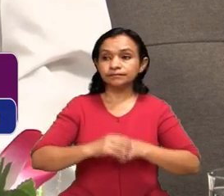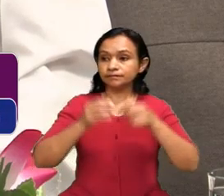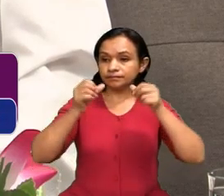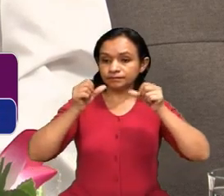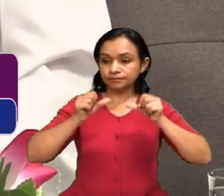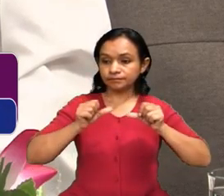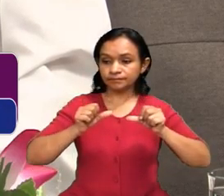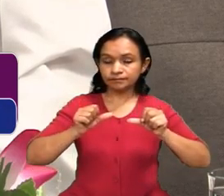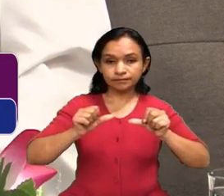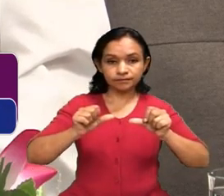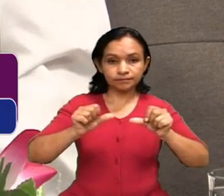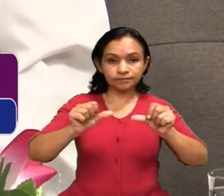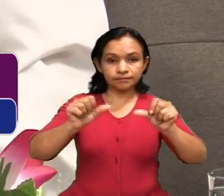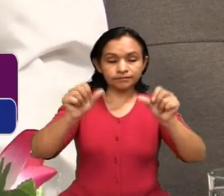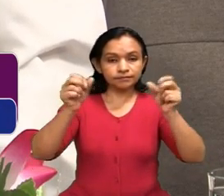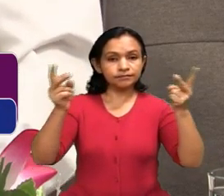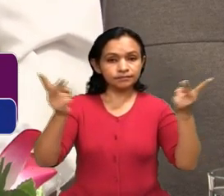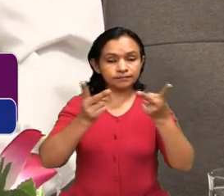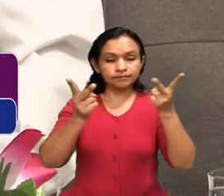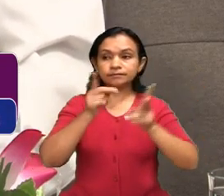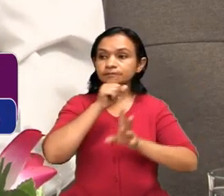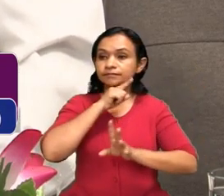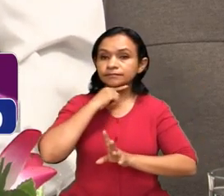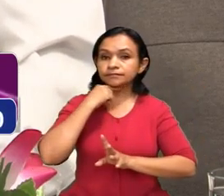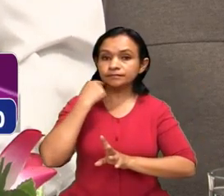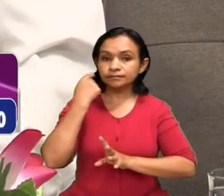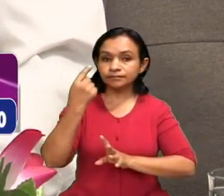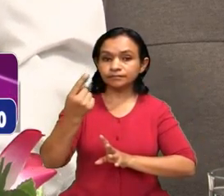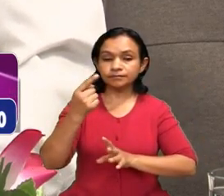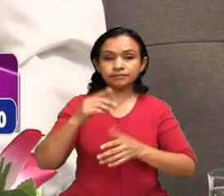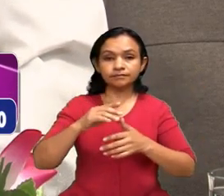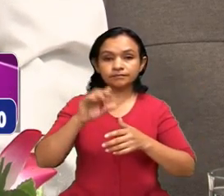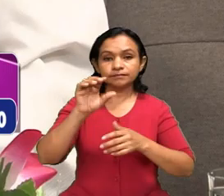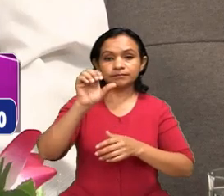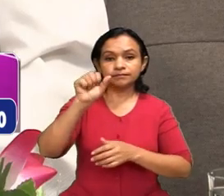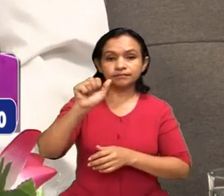continuidad viviente, okay, que es Santos